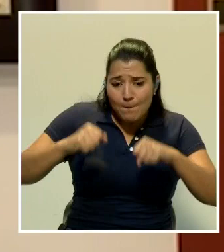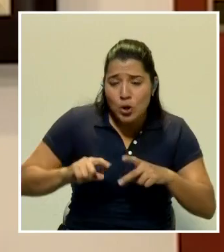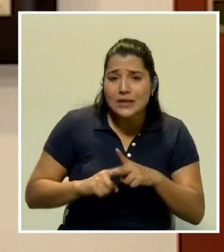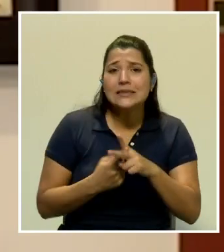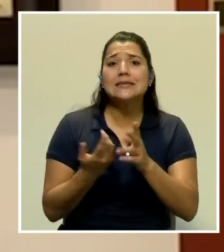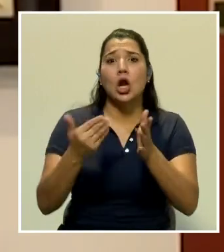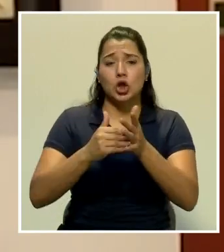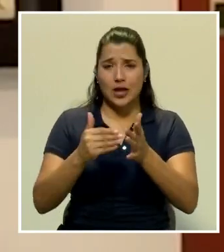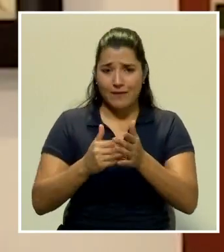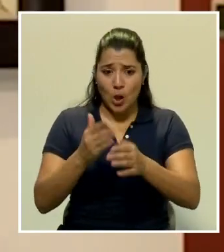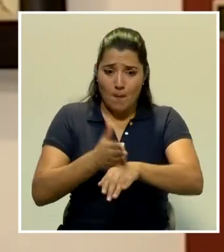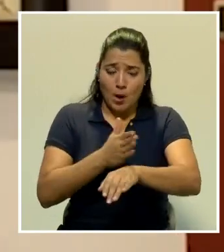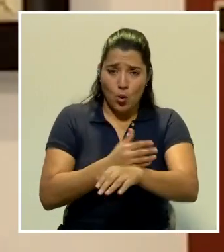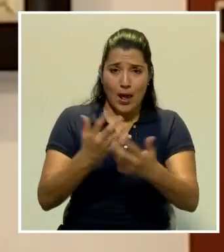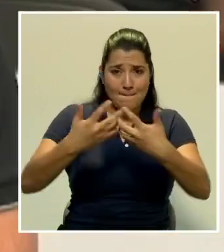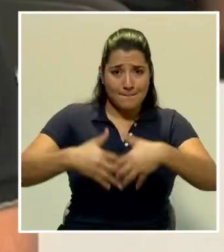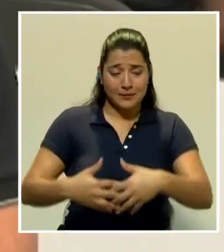crisis.